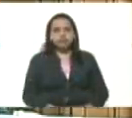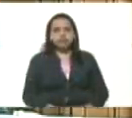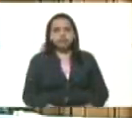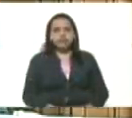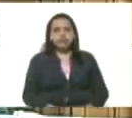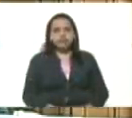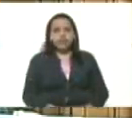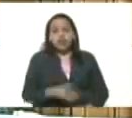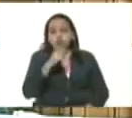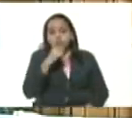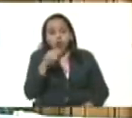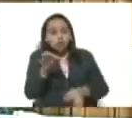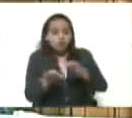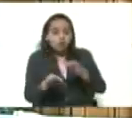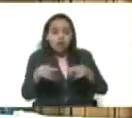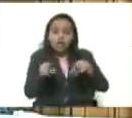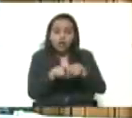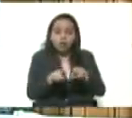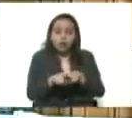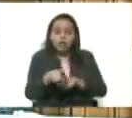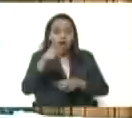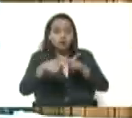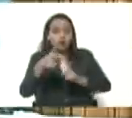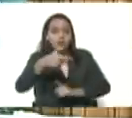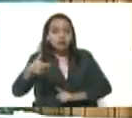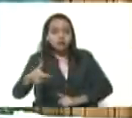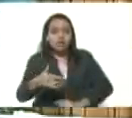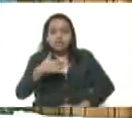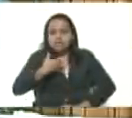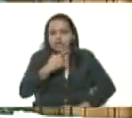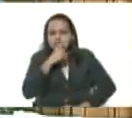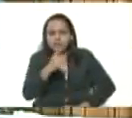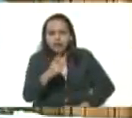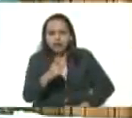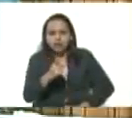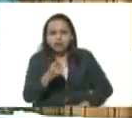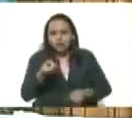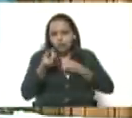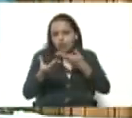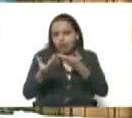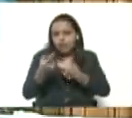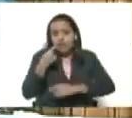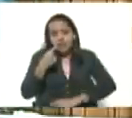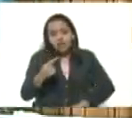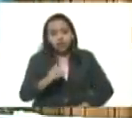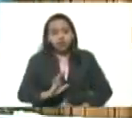Por muy injusta que sea. Si alguien se ofendió por alguna expresión que se dijo,